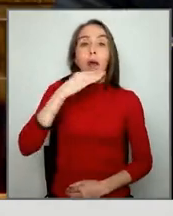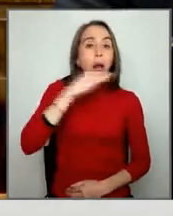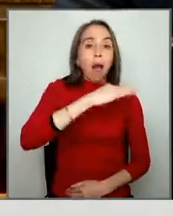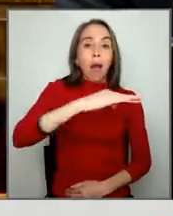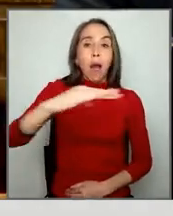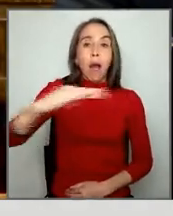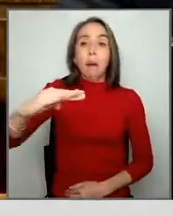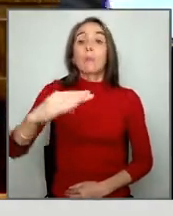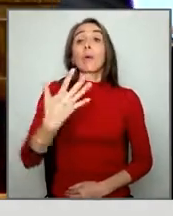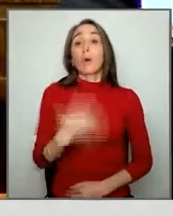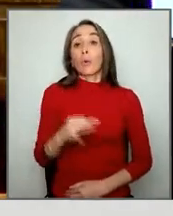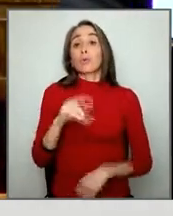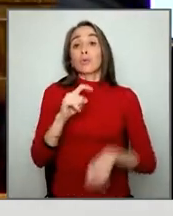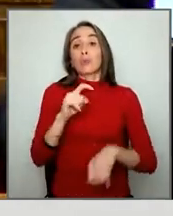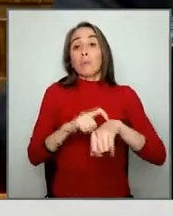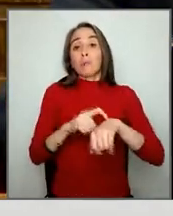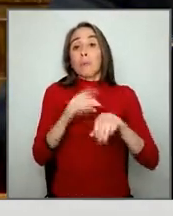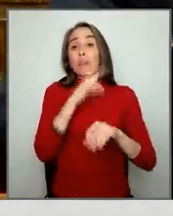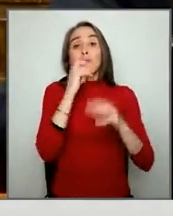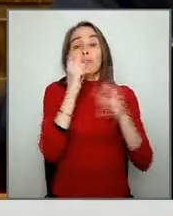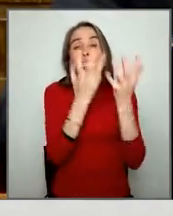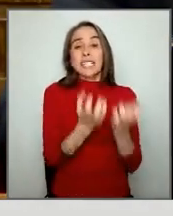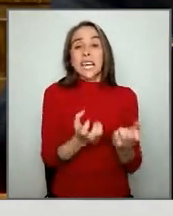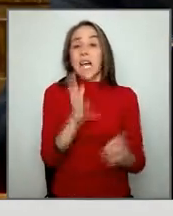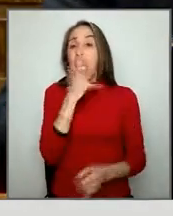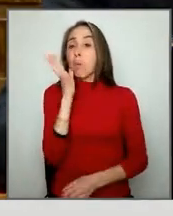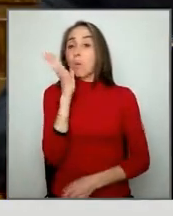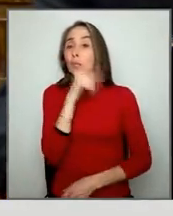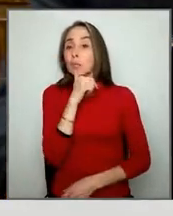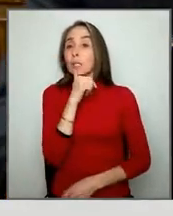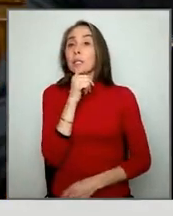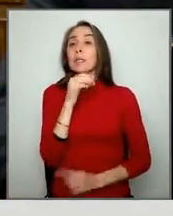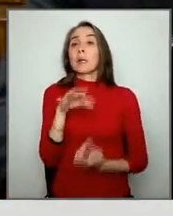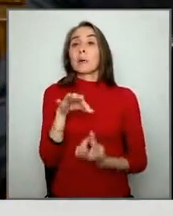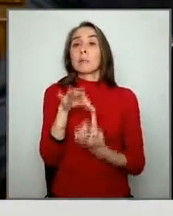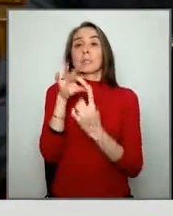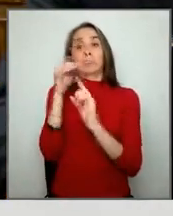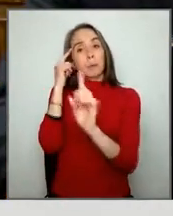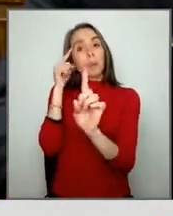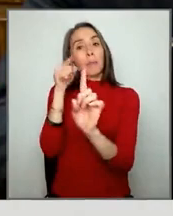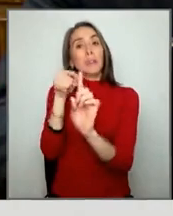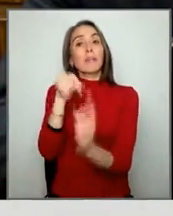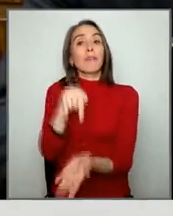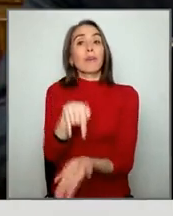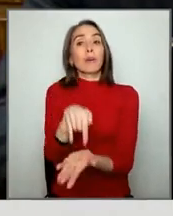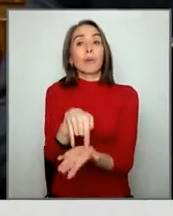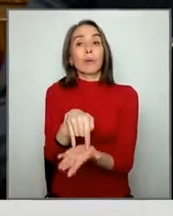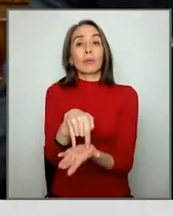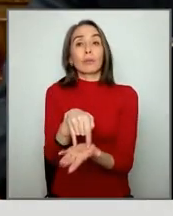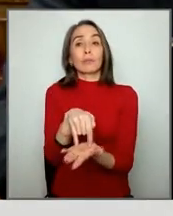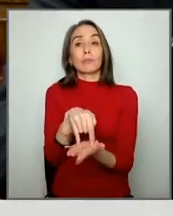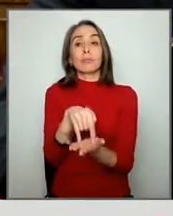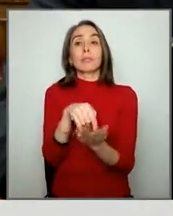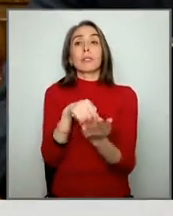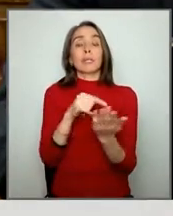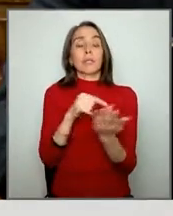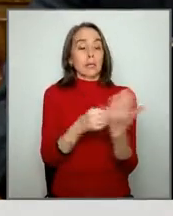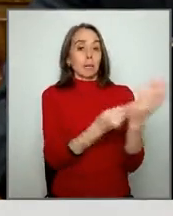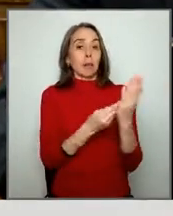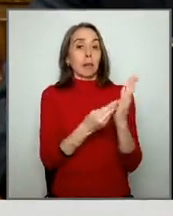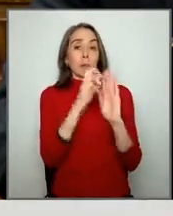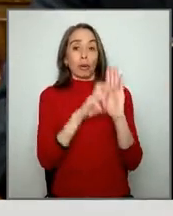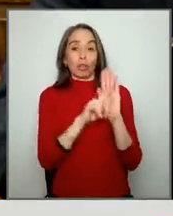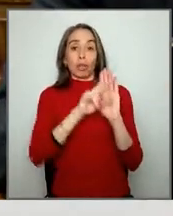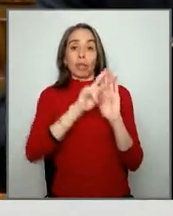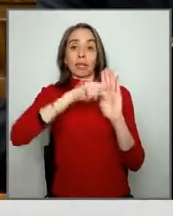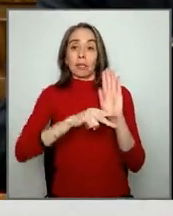escasez hídricas debiese ser siempre uno de los principales objetivos de este Congreso Nacional la modificación propuesta es un paso crucial en